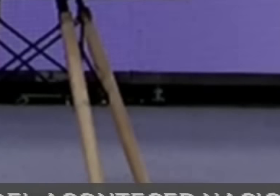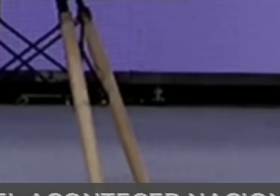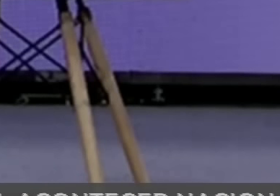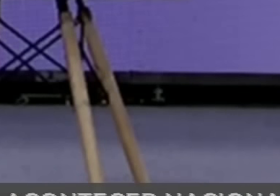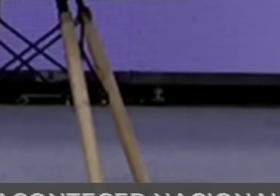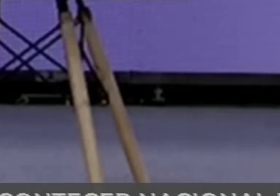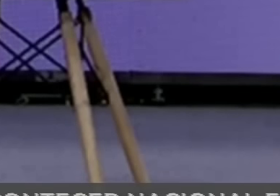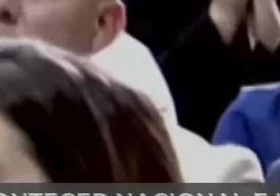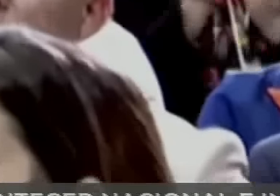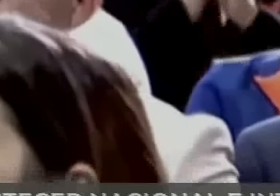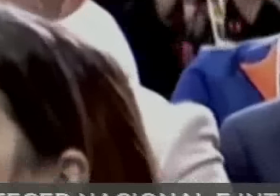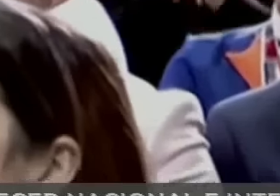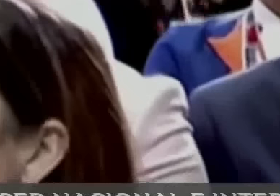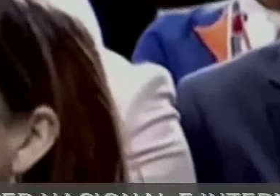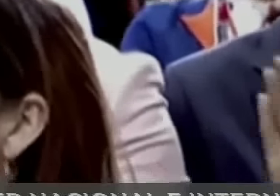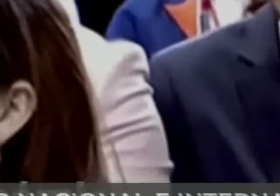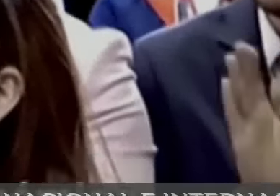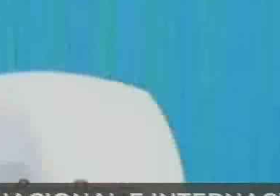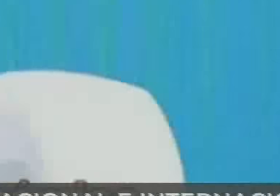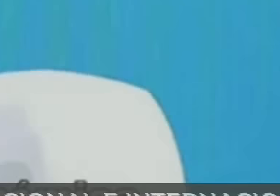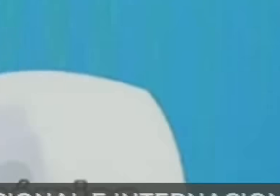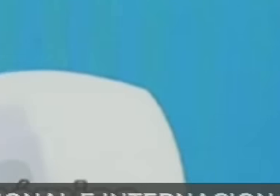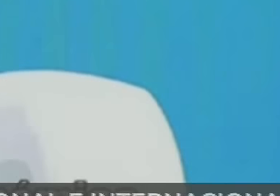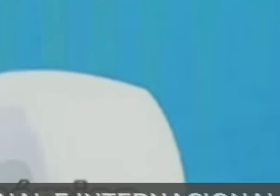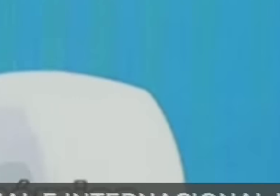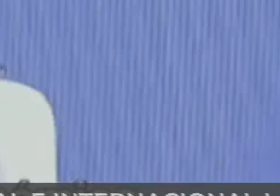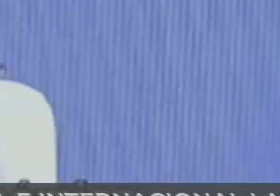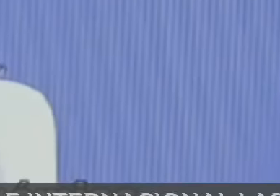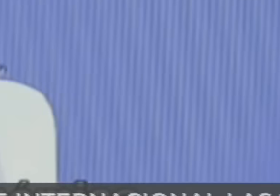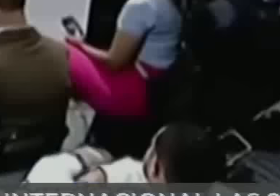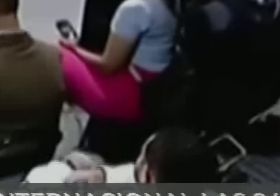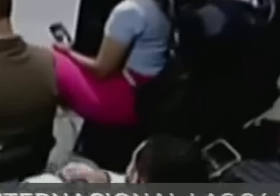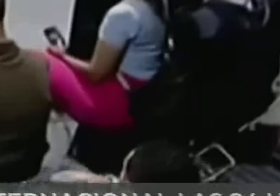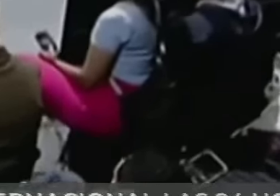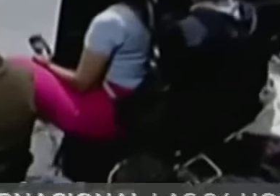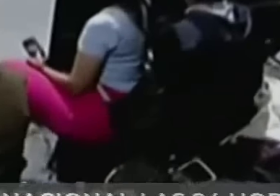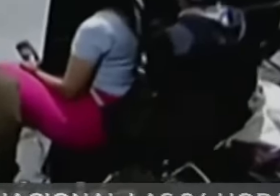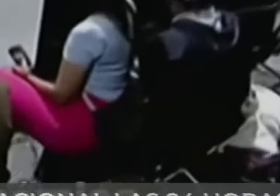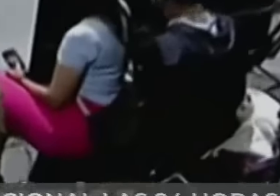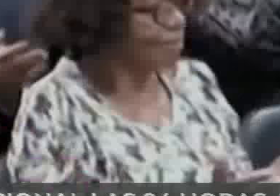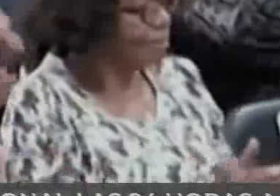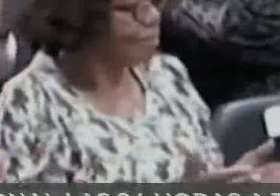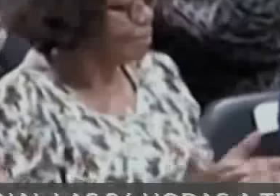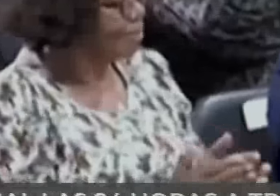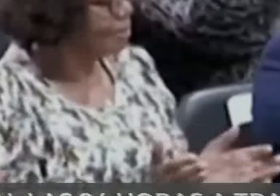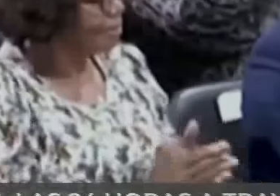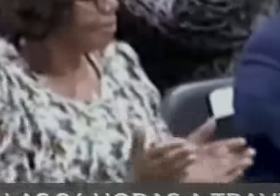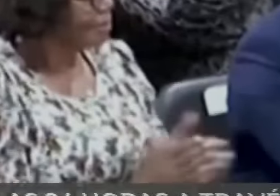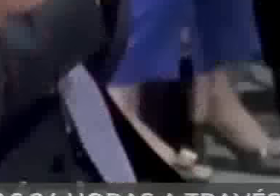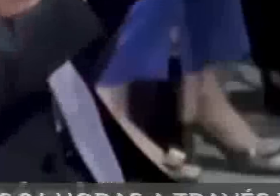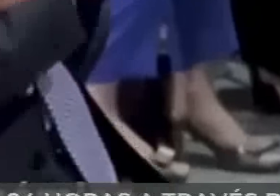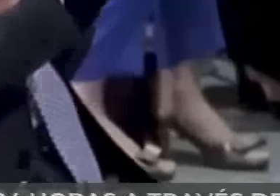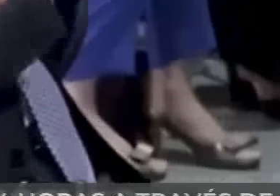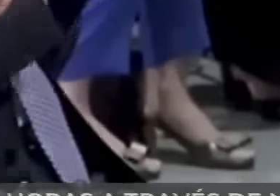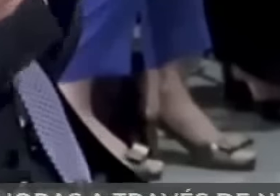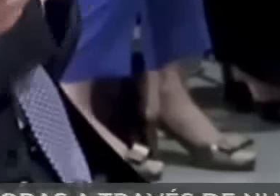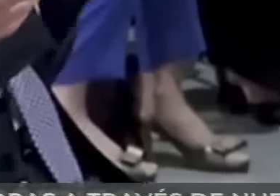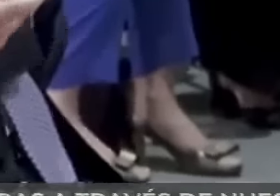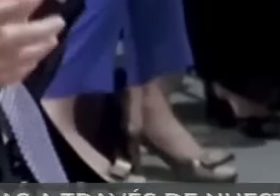primeros 8 meses del año 2024. Ratifico mi propuesta de que entremos a firmar una gran